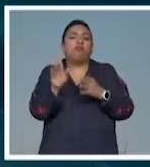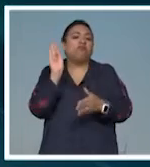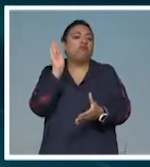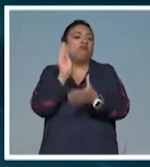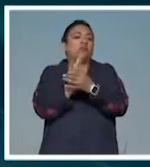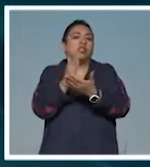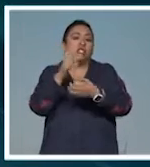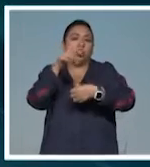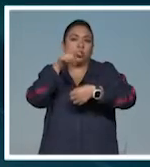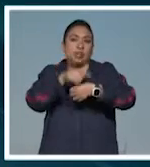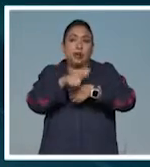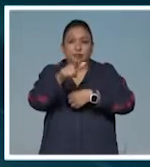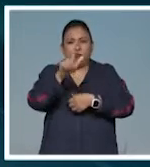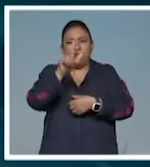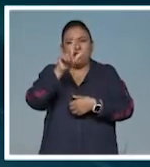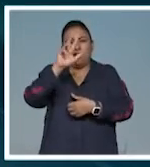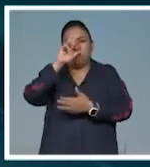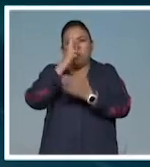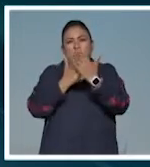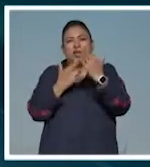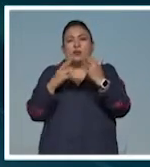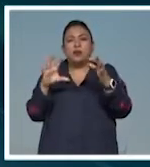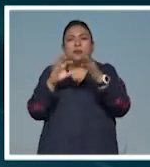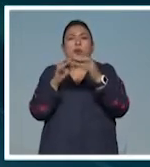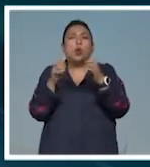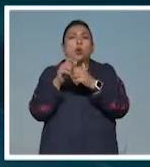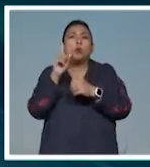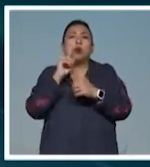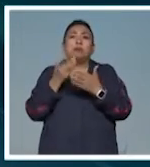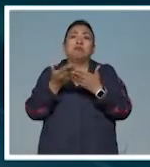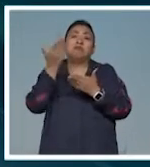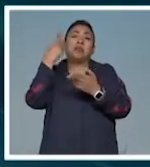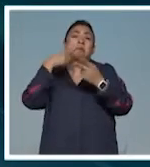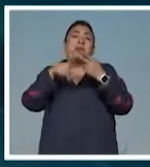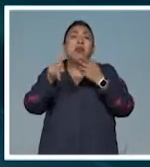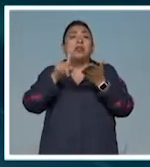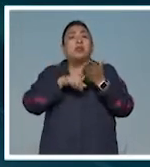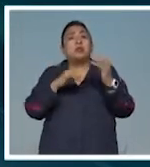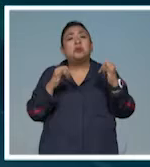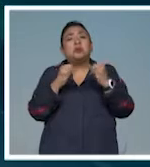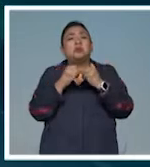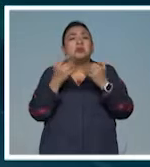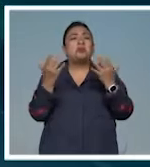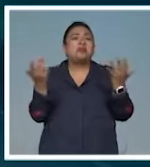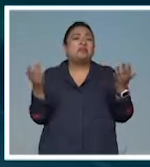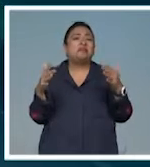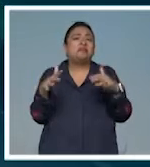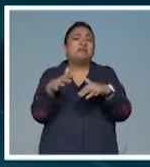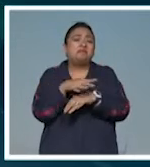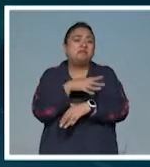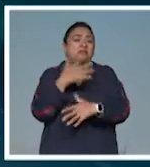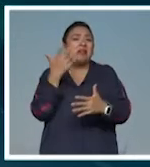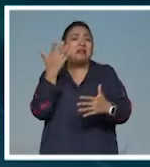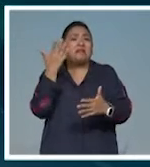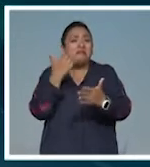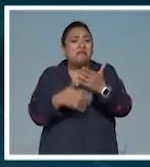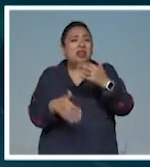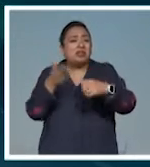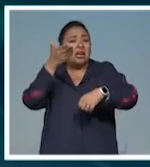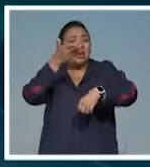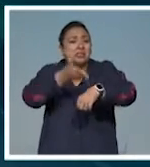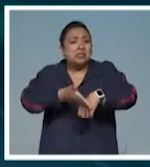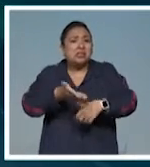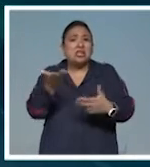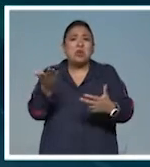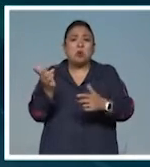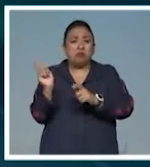social la violencia relacionada con mujeres tiene su origen en instituciones mediocres la impunidad en falta de empoderamiento de